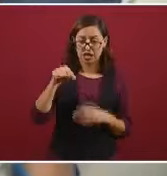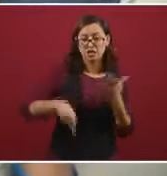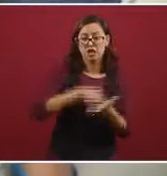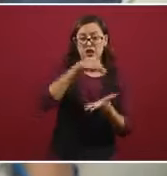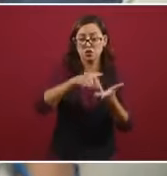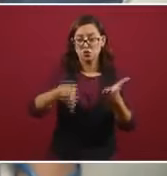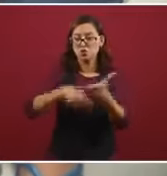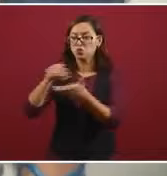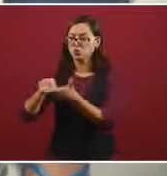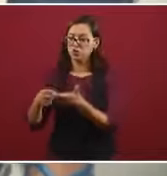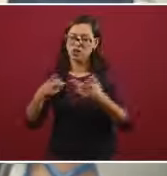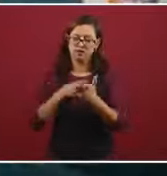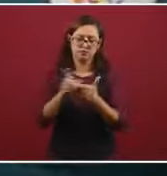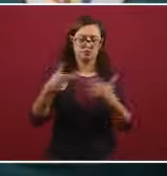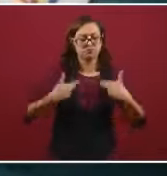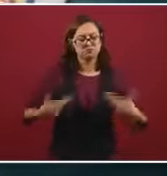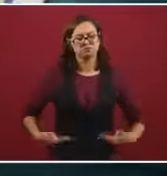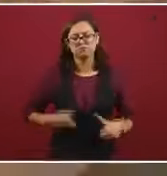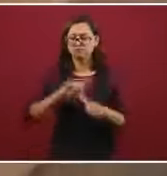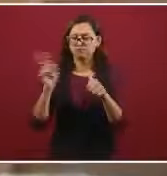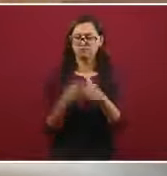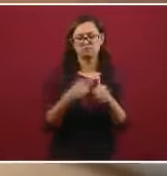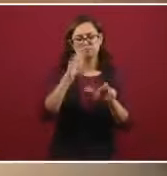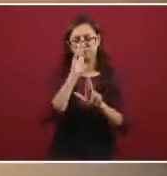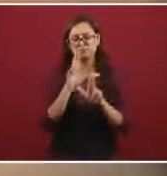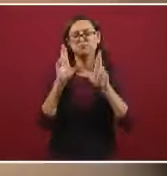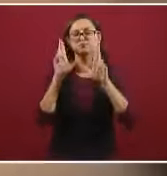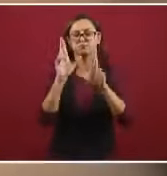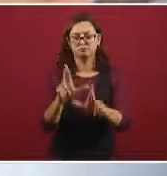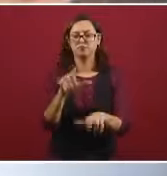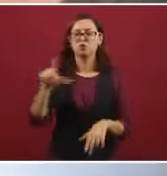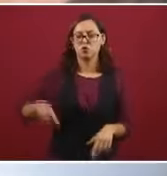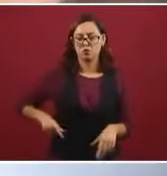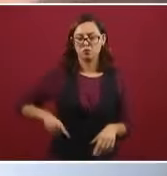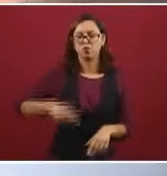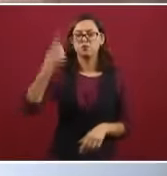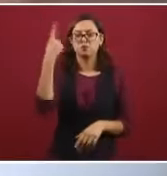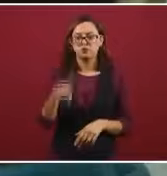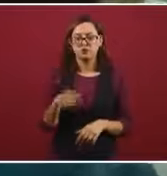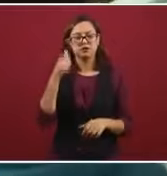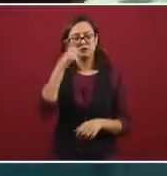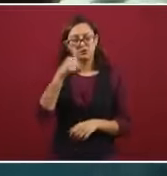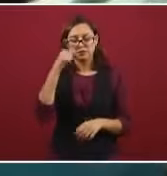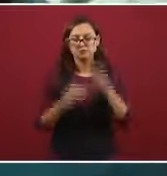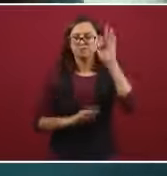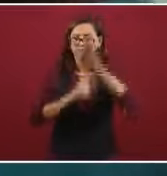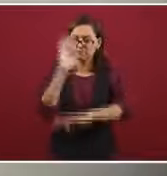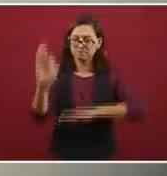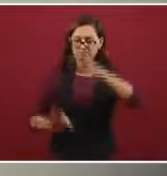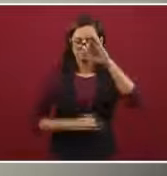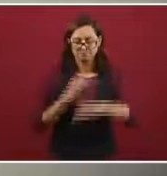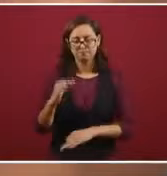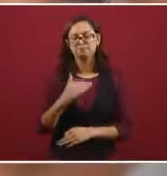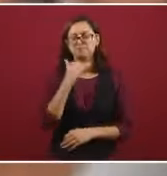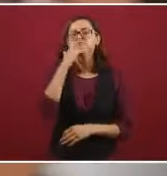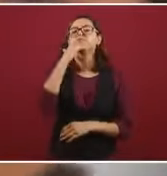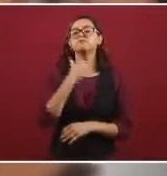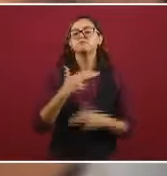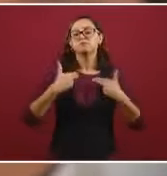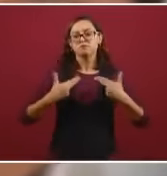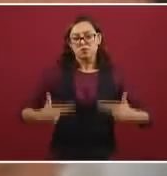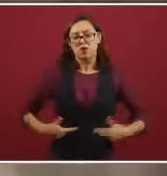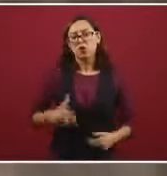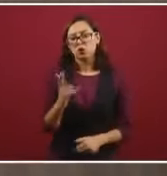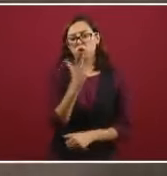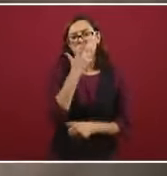se albergan los derechos humanos como una política actual del Estado mexicano, donde se atiende con dignidad, humanismo y amor a las personas migrantes,